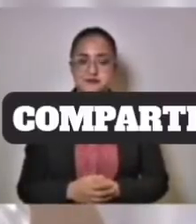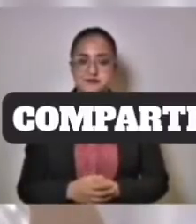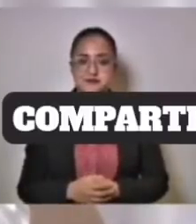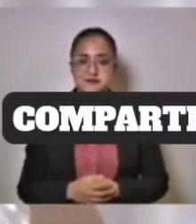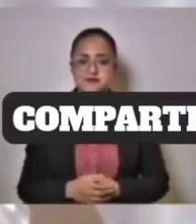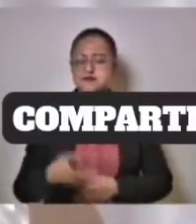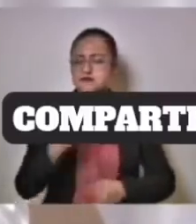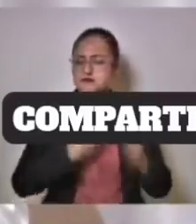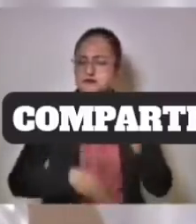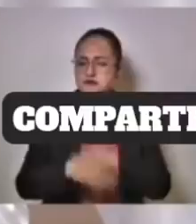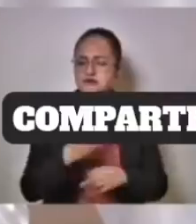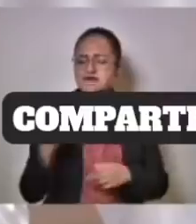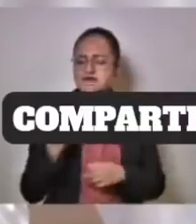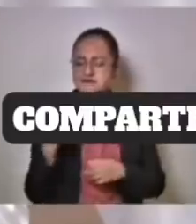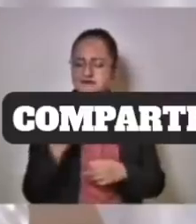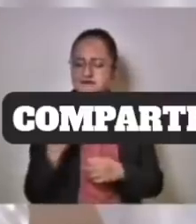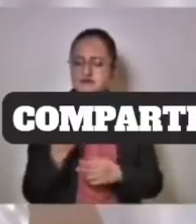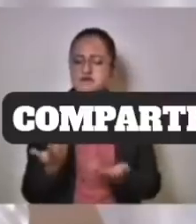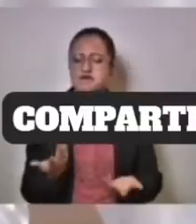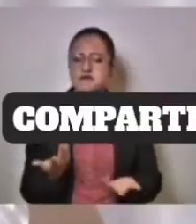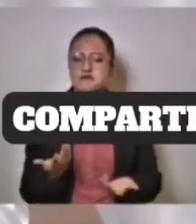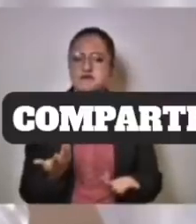Seamos parte de la solución.